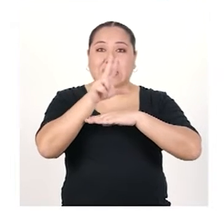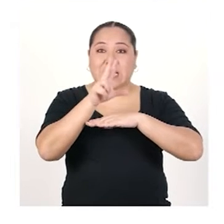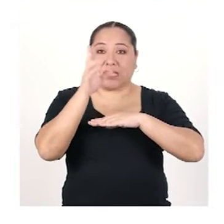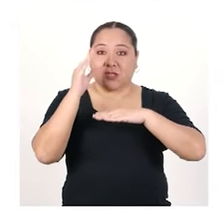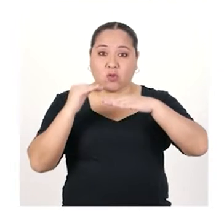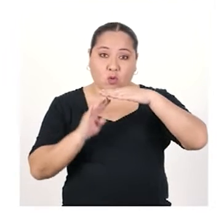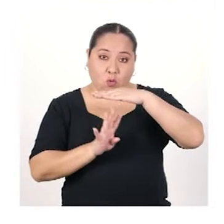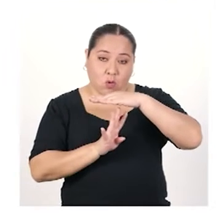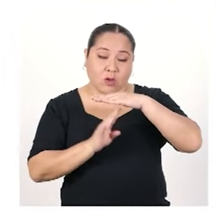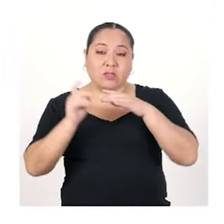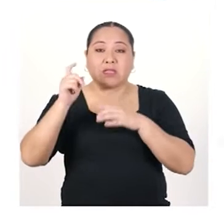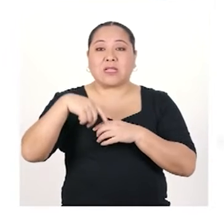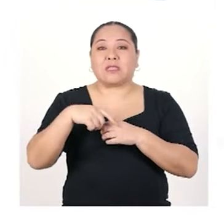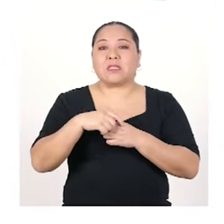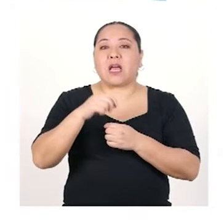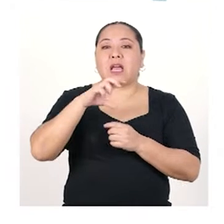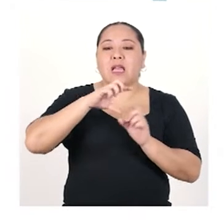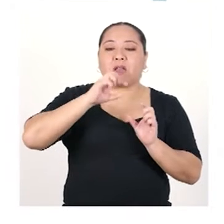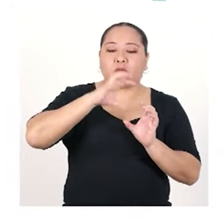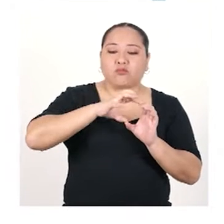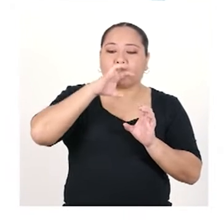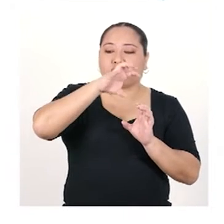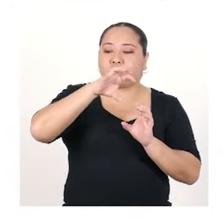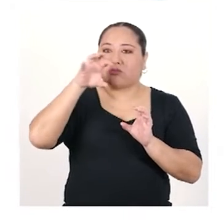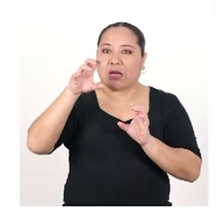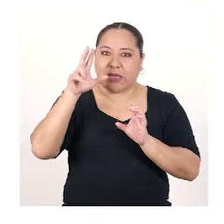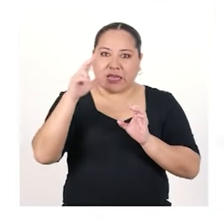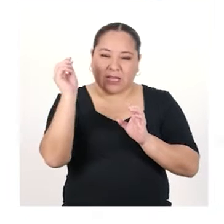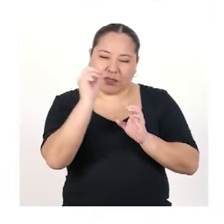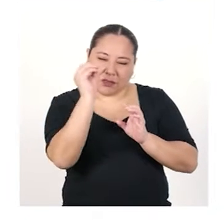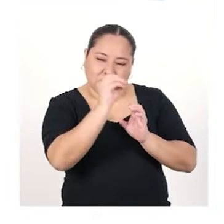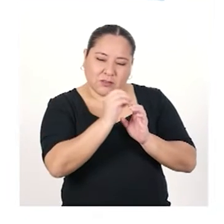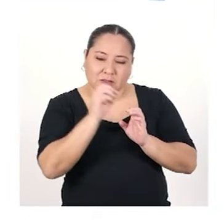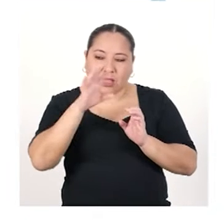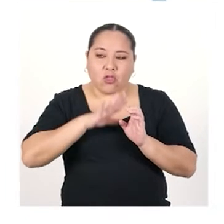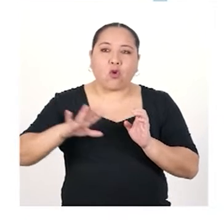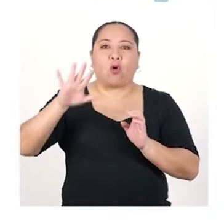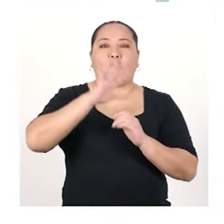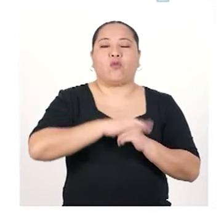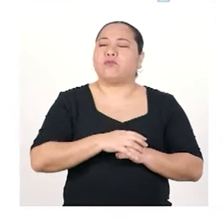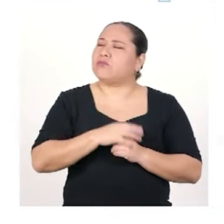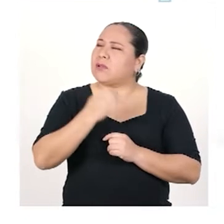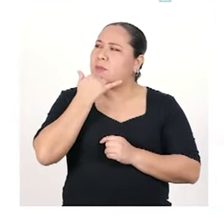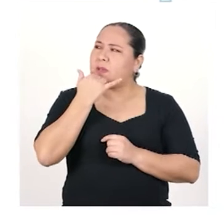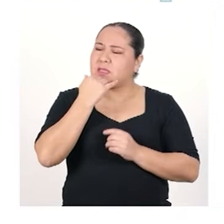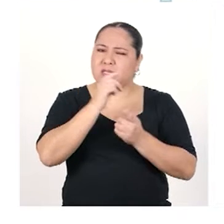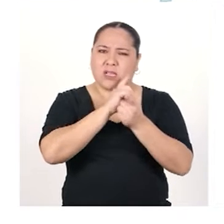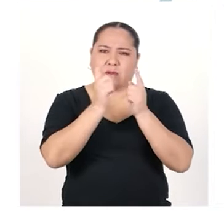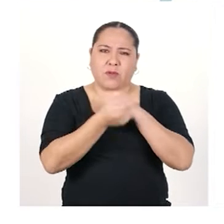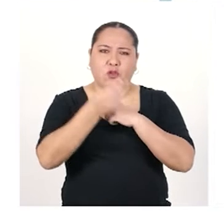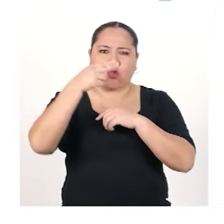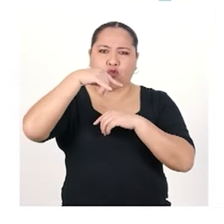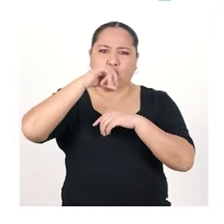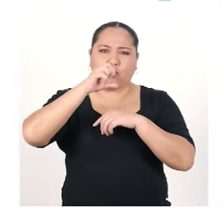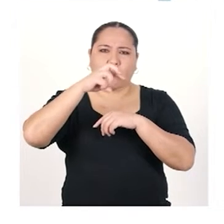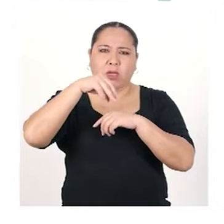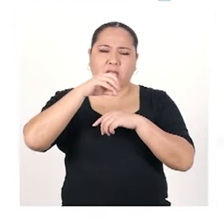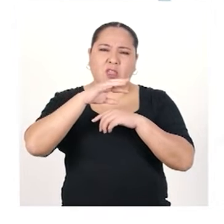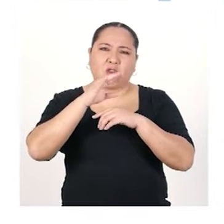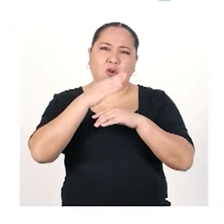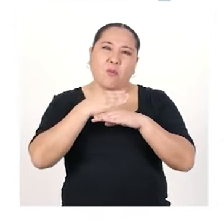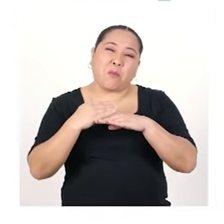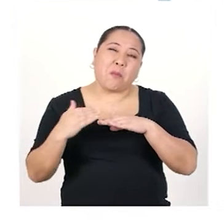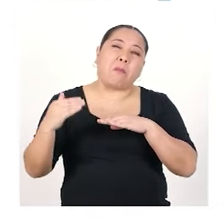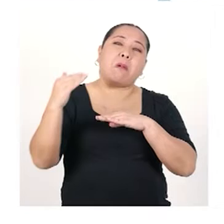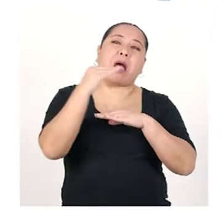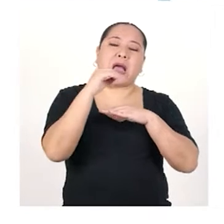3/4, entonces se debe tomar 3 de la parte total. ¿Y qué pasaría si cambiamos el numerador por un número mayor